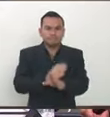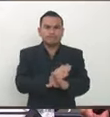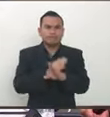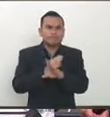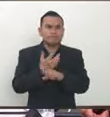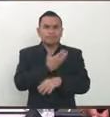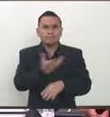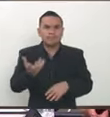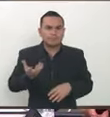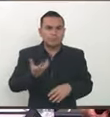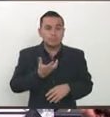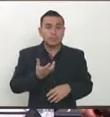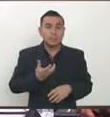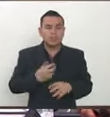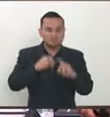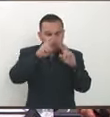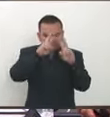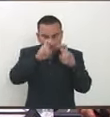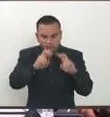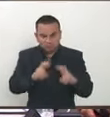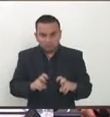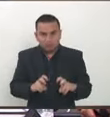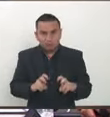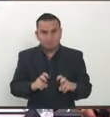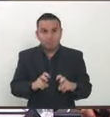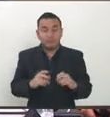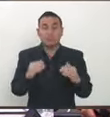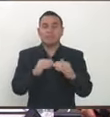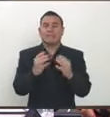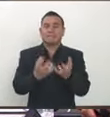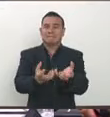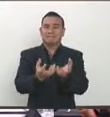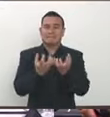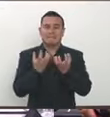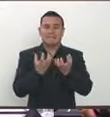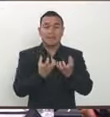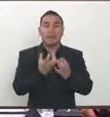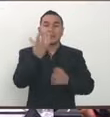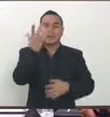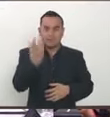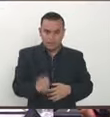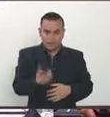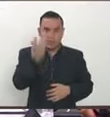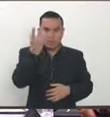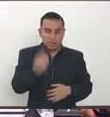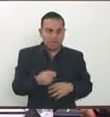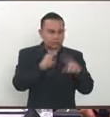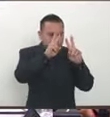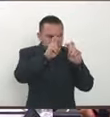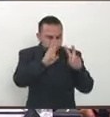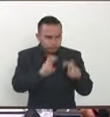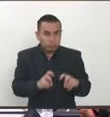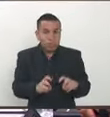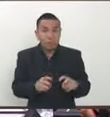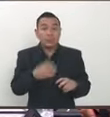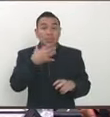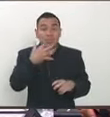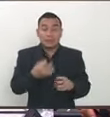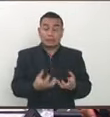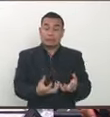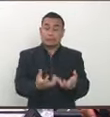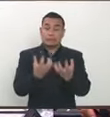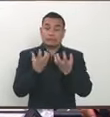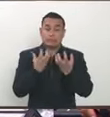hub, hemos hecho tests, una cantidad considerable diaria, que es lo que da abasto el laboratorio, incluso le hemos